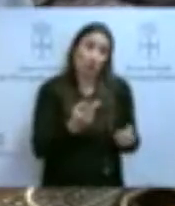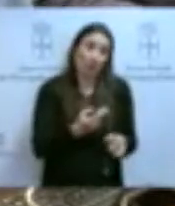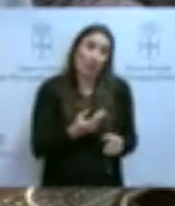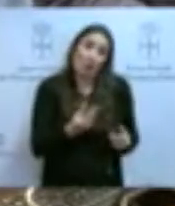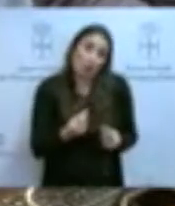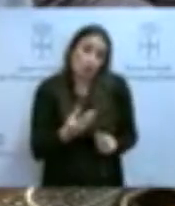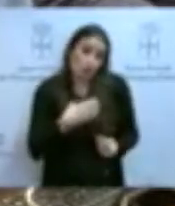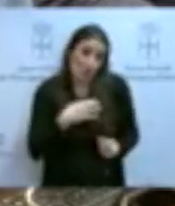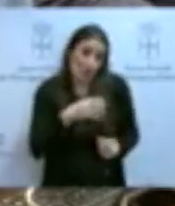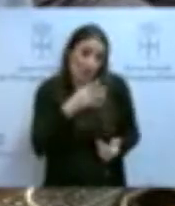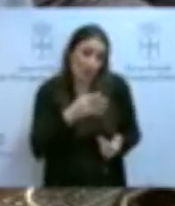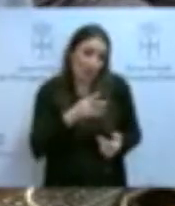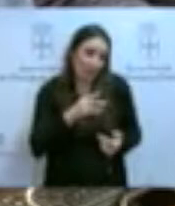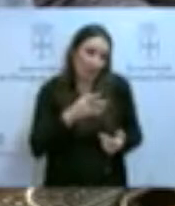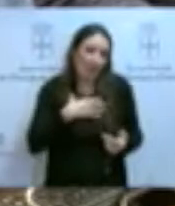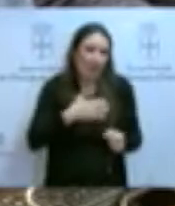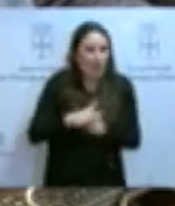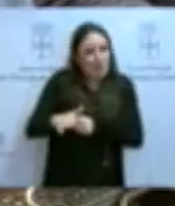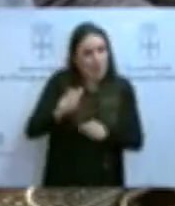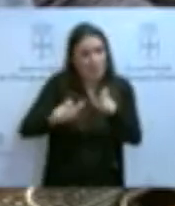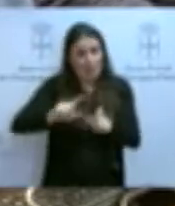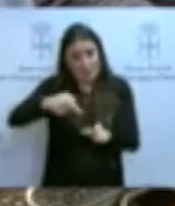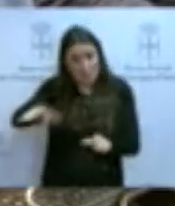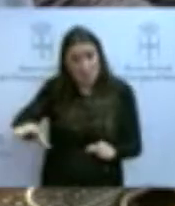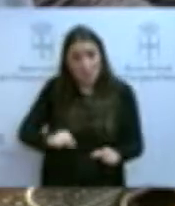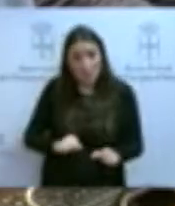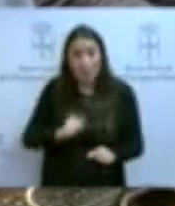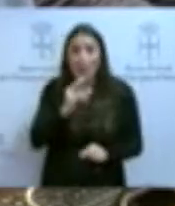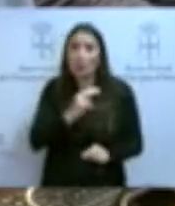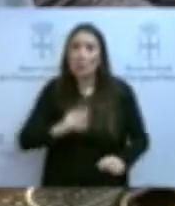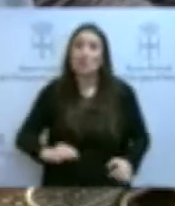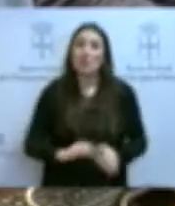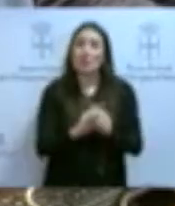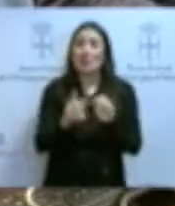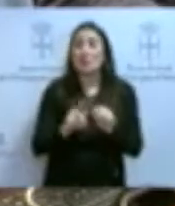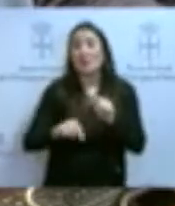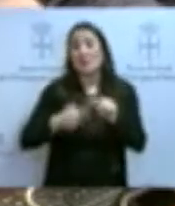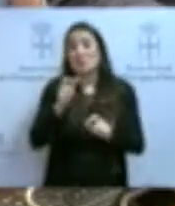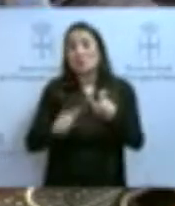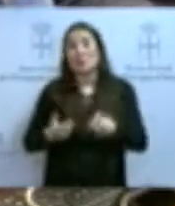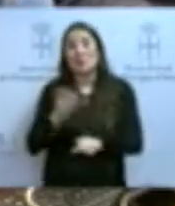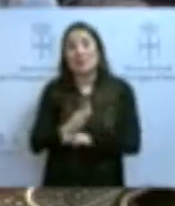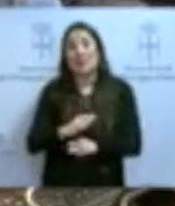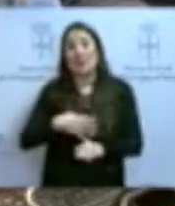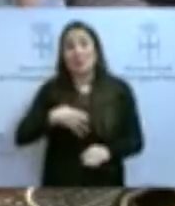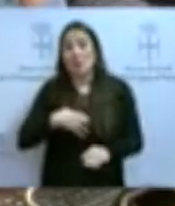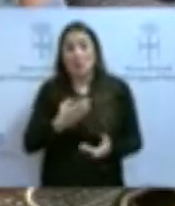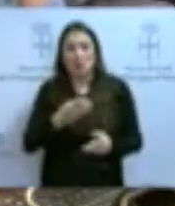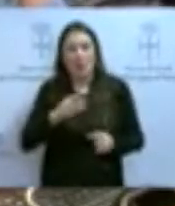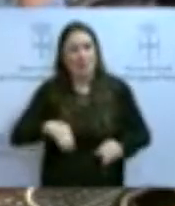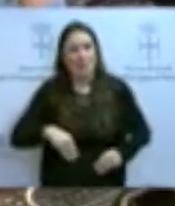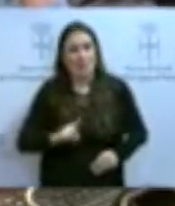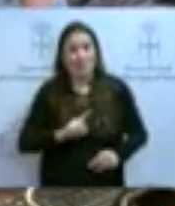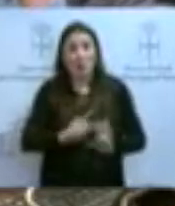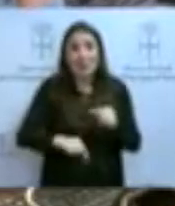los que vengan después. Compromisos sobre la devolución de derechos que no convencieron a las representantes de funcionarios y funcionarios. Pasado el tiempo, sin ninguna